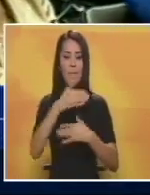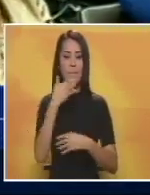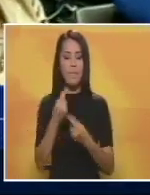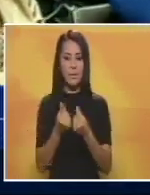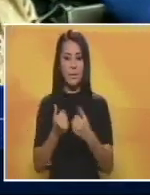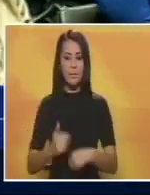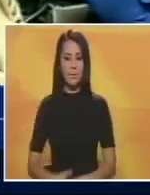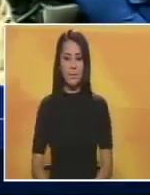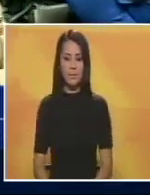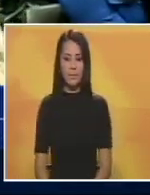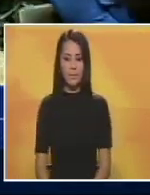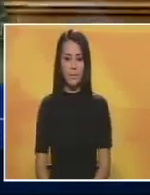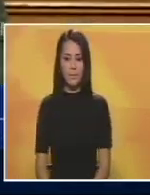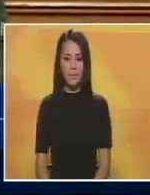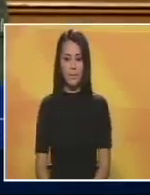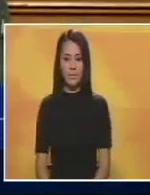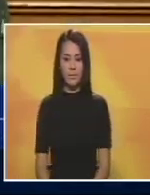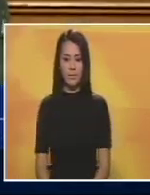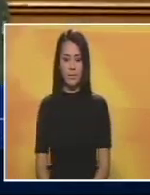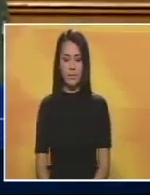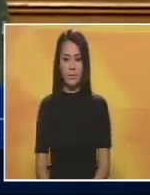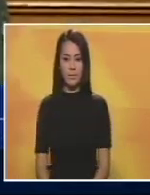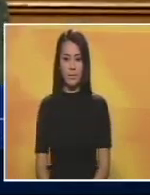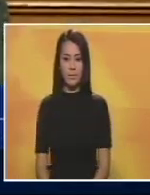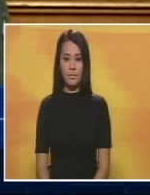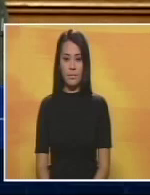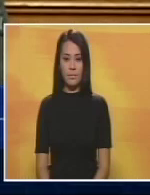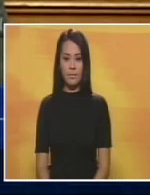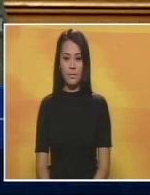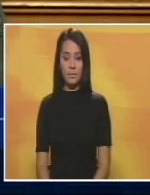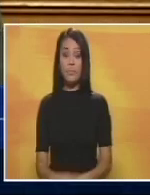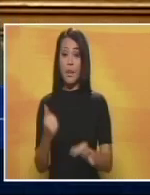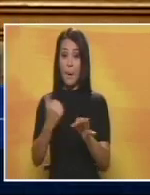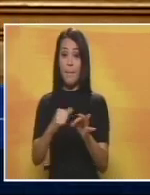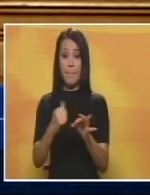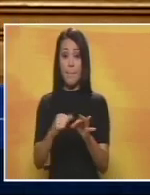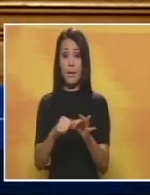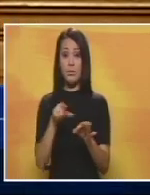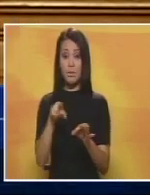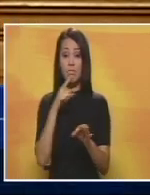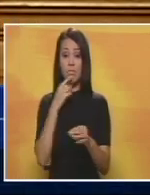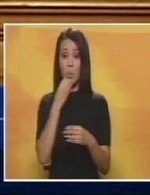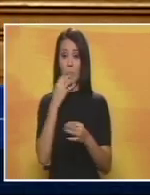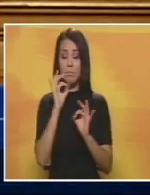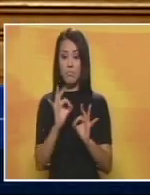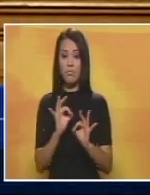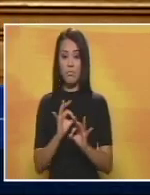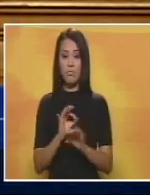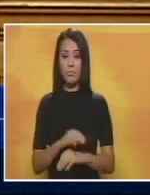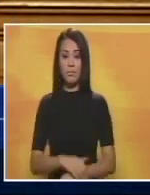recuperación. Nos ha servido a nosotros incluso el petro como unidad contable,